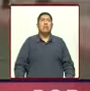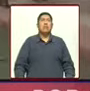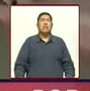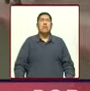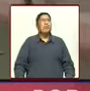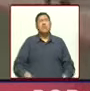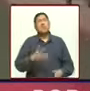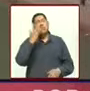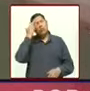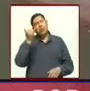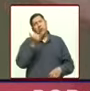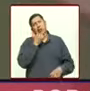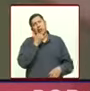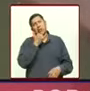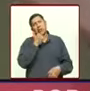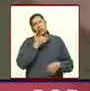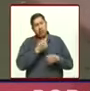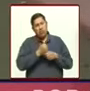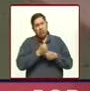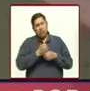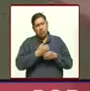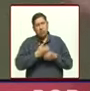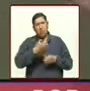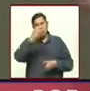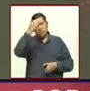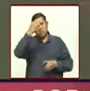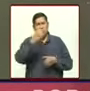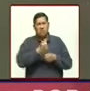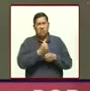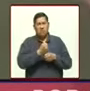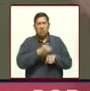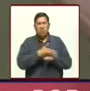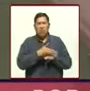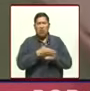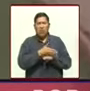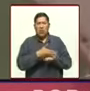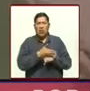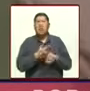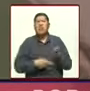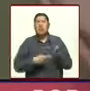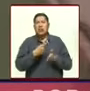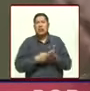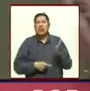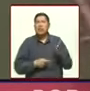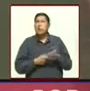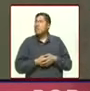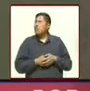¿Qué tiene el hombre? ¿Parece un machete? ¿Es un palo de fierro? ¿Es un bat de béisbol?